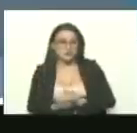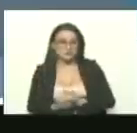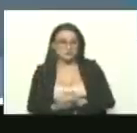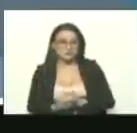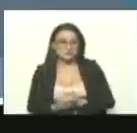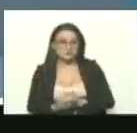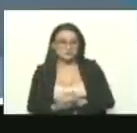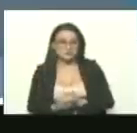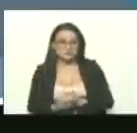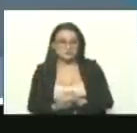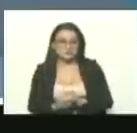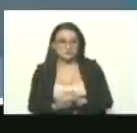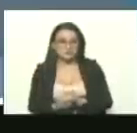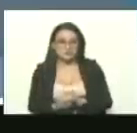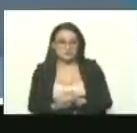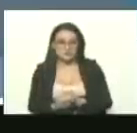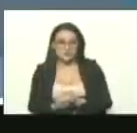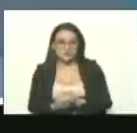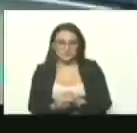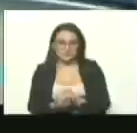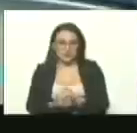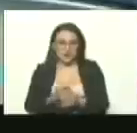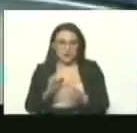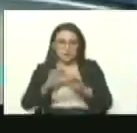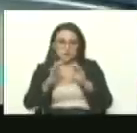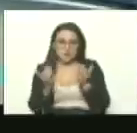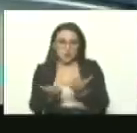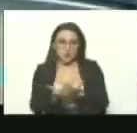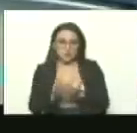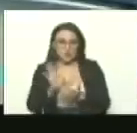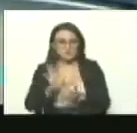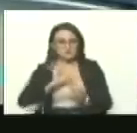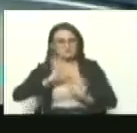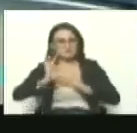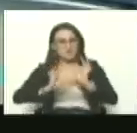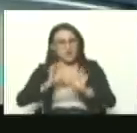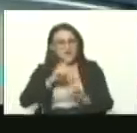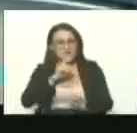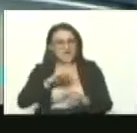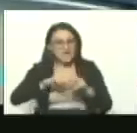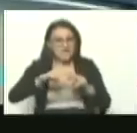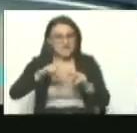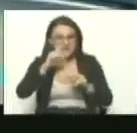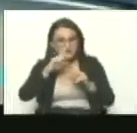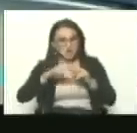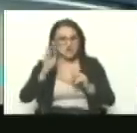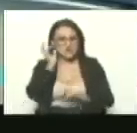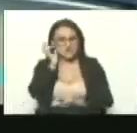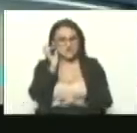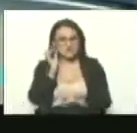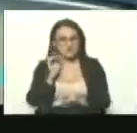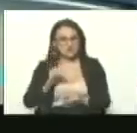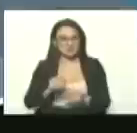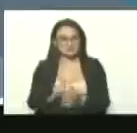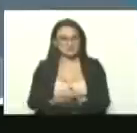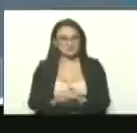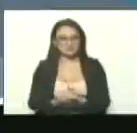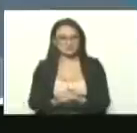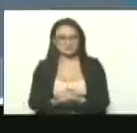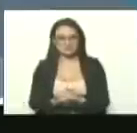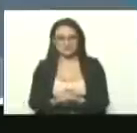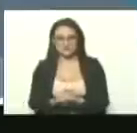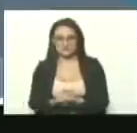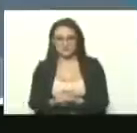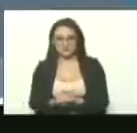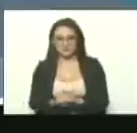realidad. Ese mundo que van a heredar nuestros niños y niñas, nuestros jóvenes, es el mundo del cambio climático. Yo lo siento